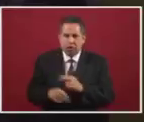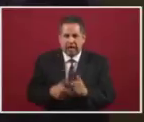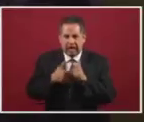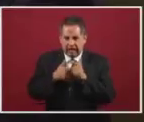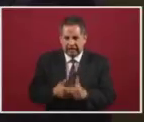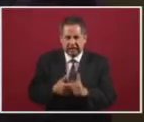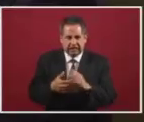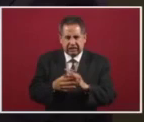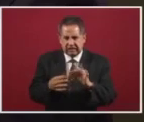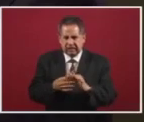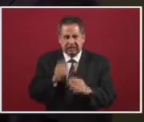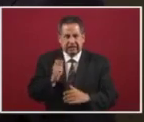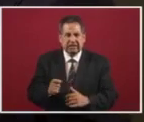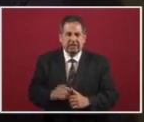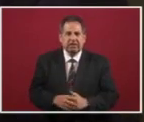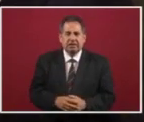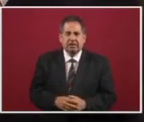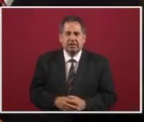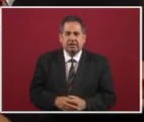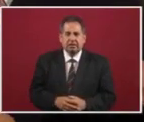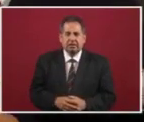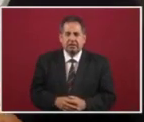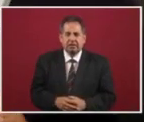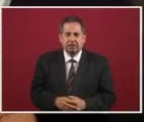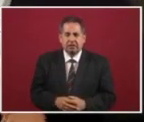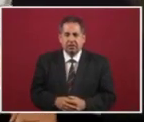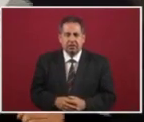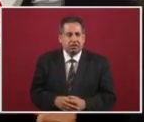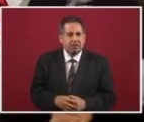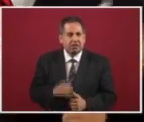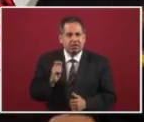sosteniendo que no es lo mismo